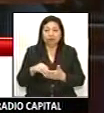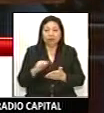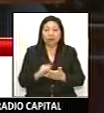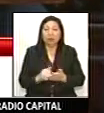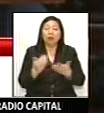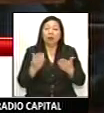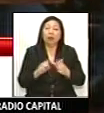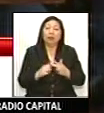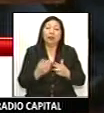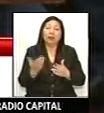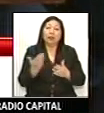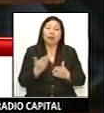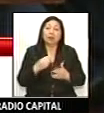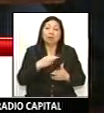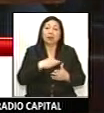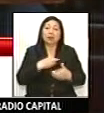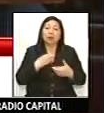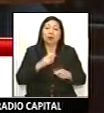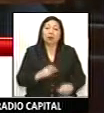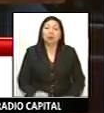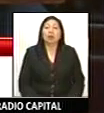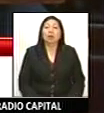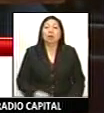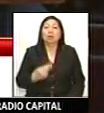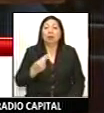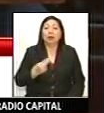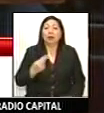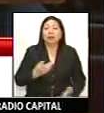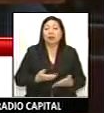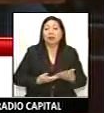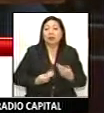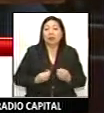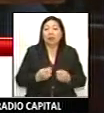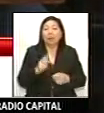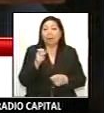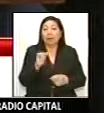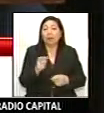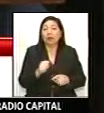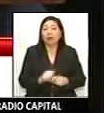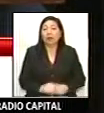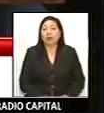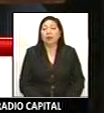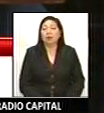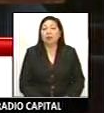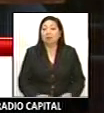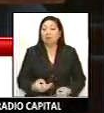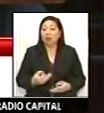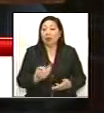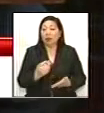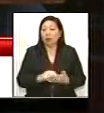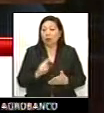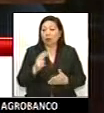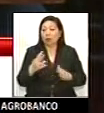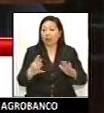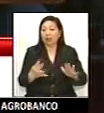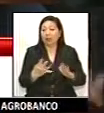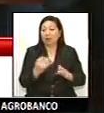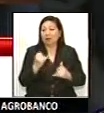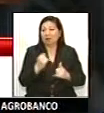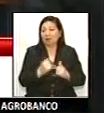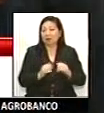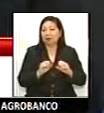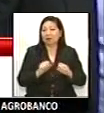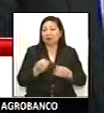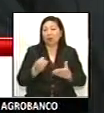donde solicitamos exonerarse al Ministerio Público de las prohibiciones referidas al ingreso del personal durante el ejercicio presupuestal 2019 a fin de efectuar